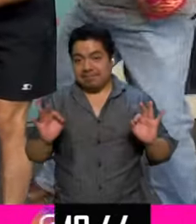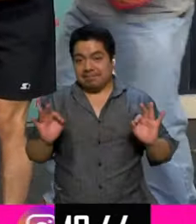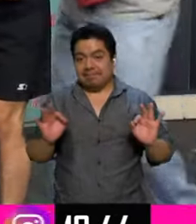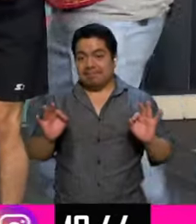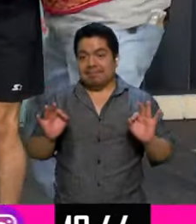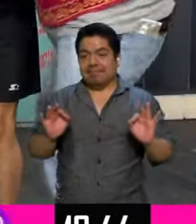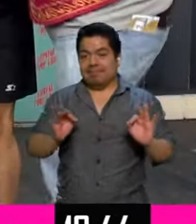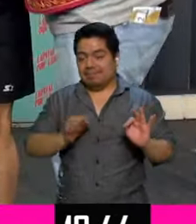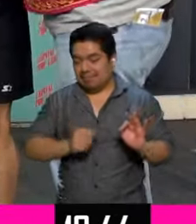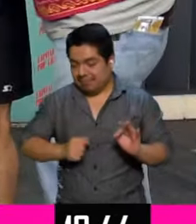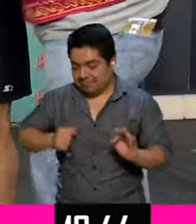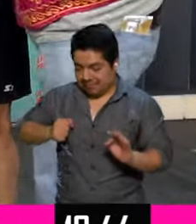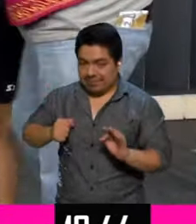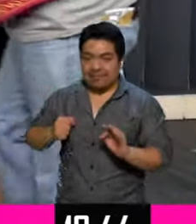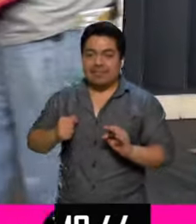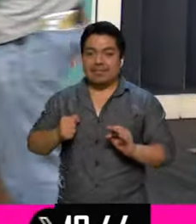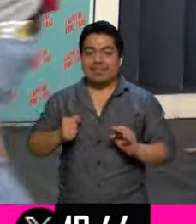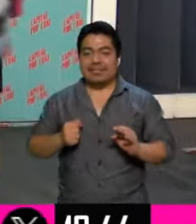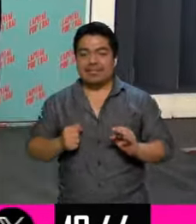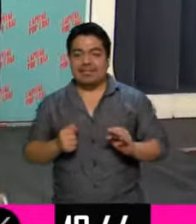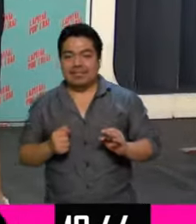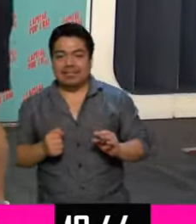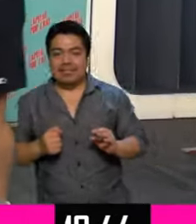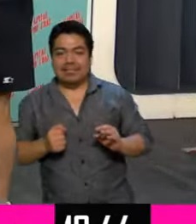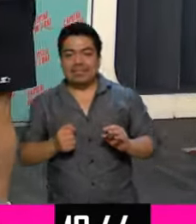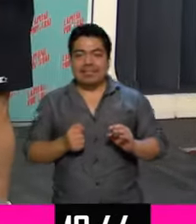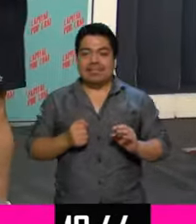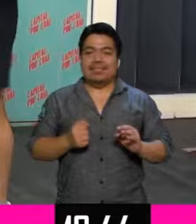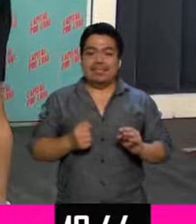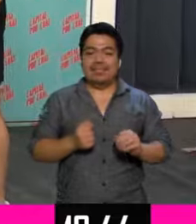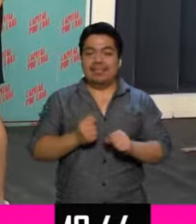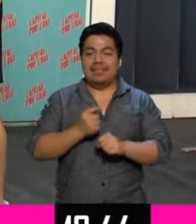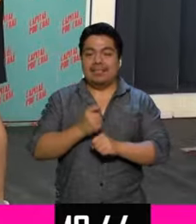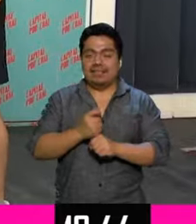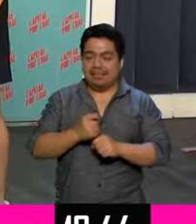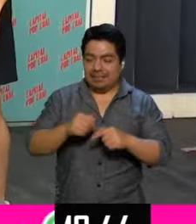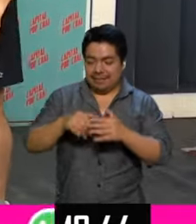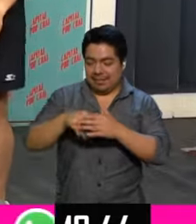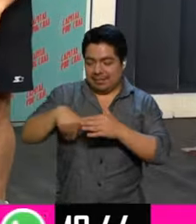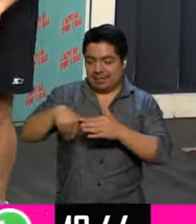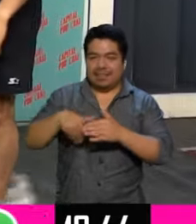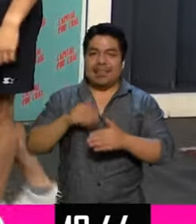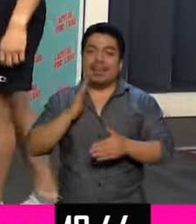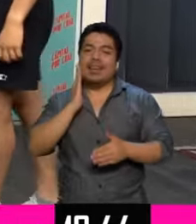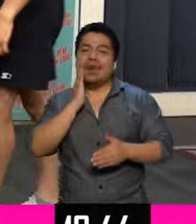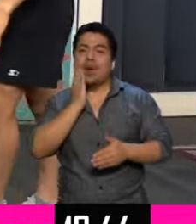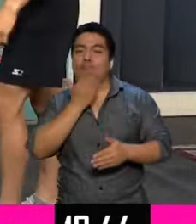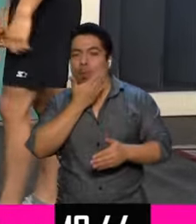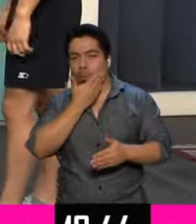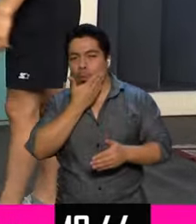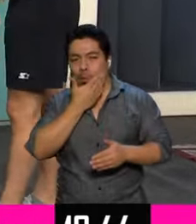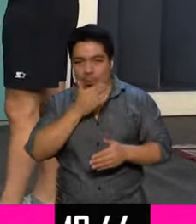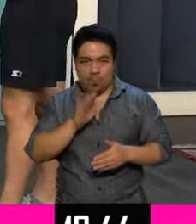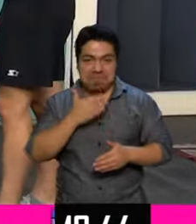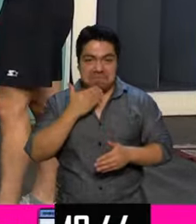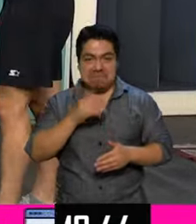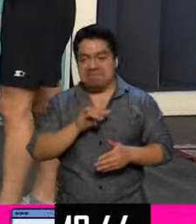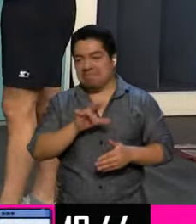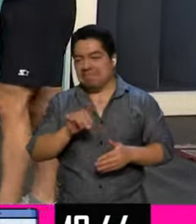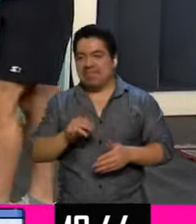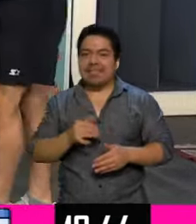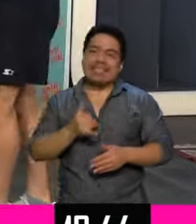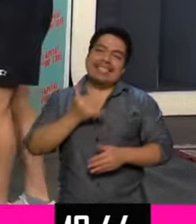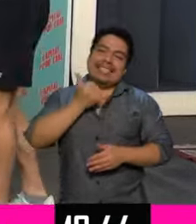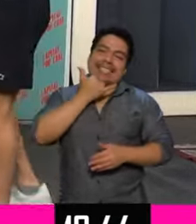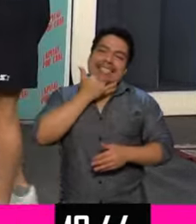Le pongo la de acá. Sí, pero se fijó cuál fue el, qué fue lo primero que hice. Le di nalgazo. No, está bien o no. Perdón, no lo hice bien.